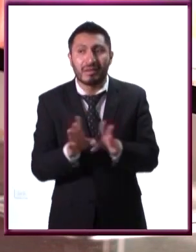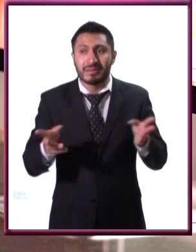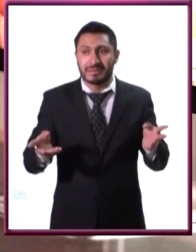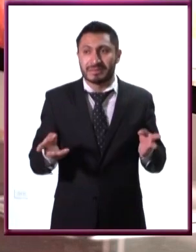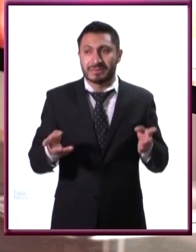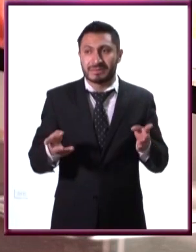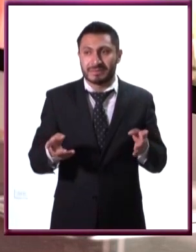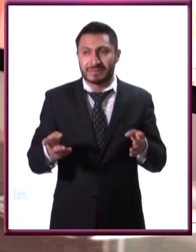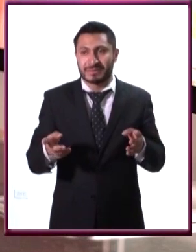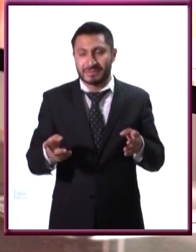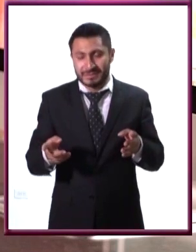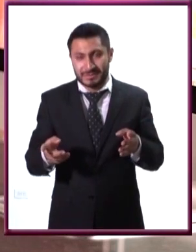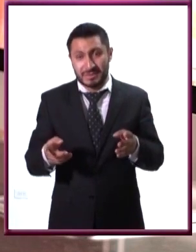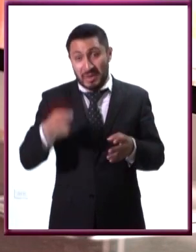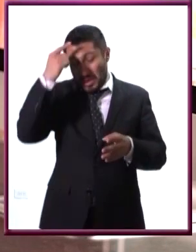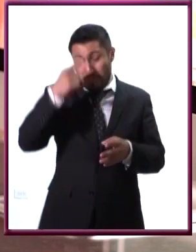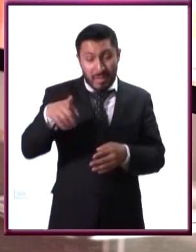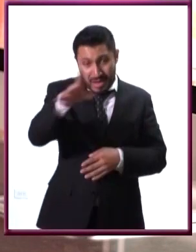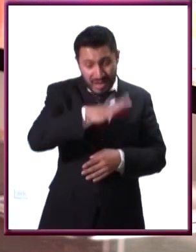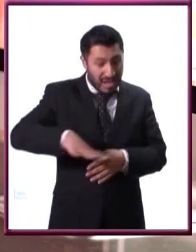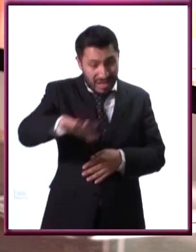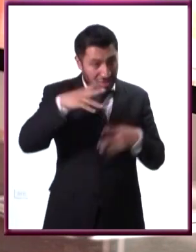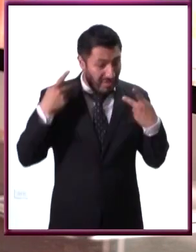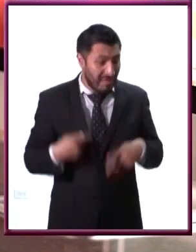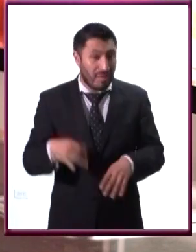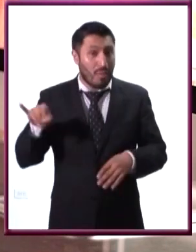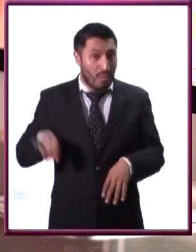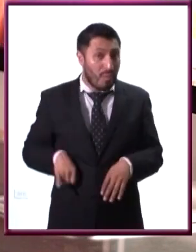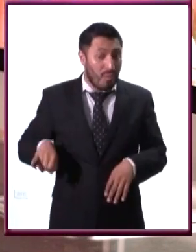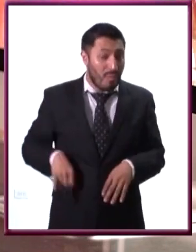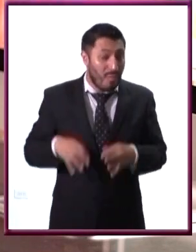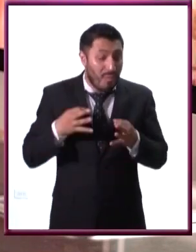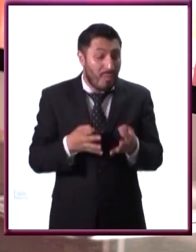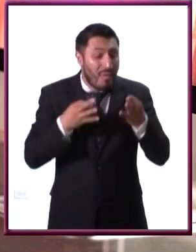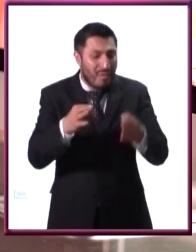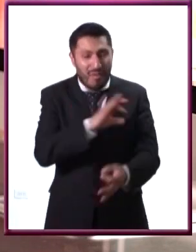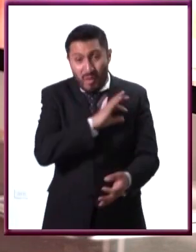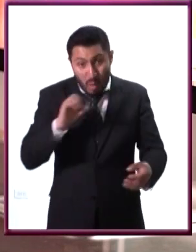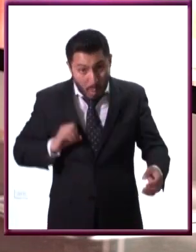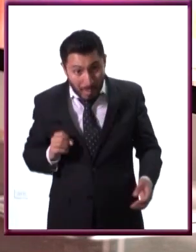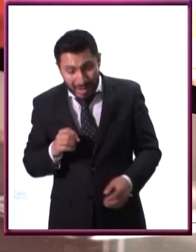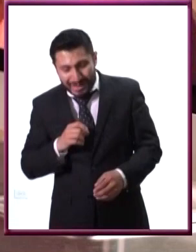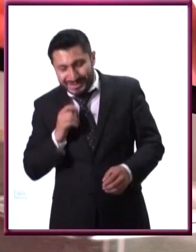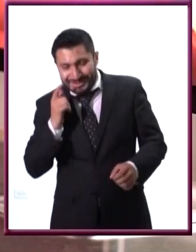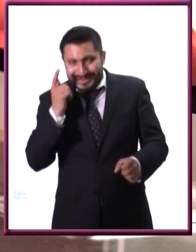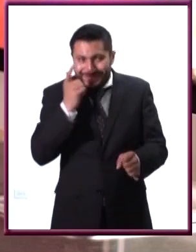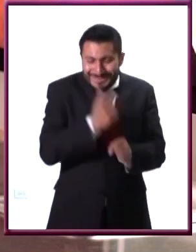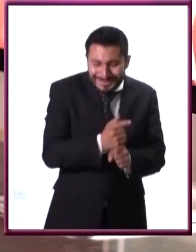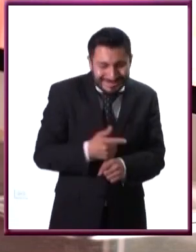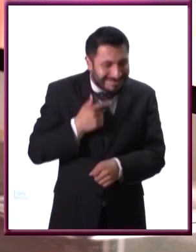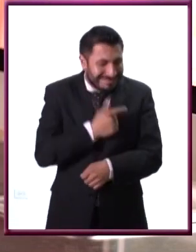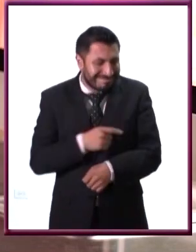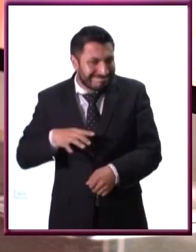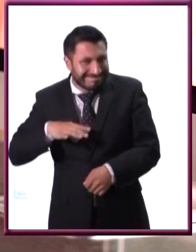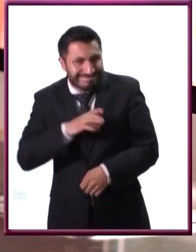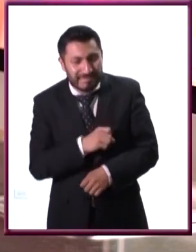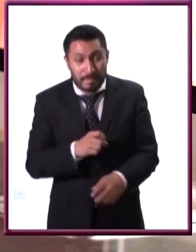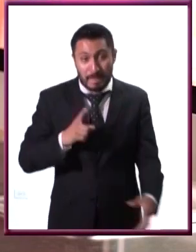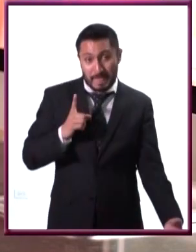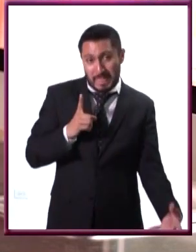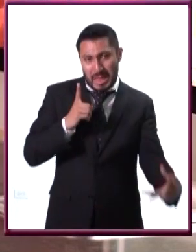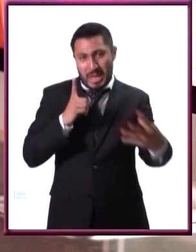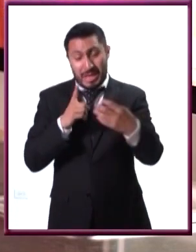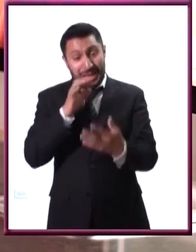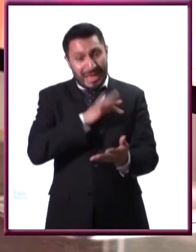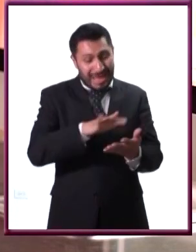implica esta cierta rarificación de la que te hablaba, pero que por supuesto nos obliga, nos va a interesar, nos va a intrigar, nos va a generar